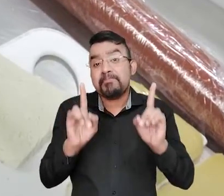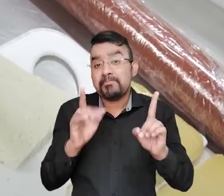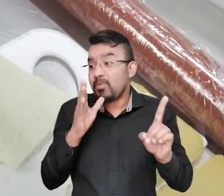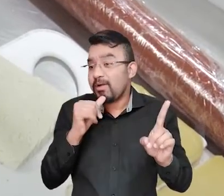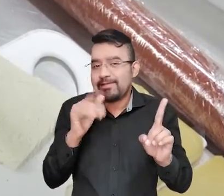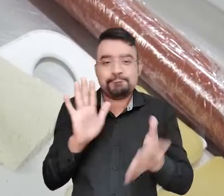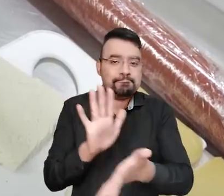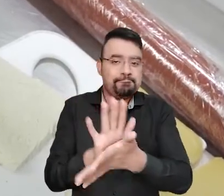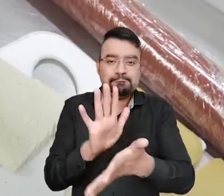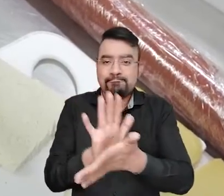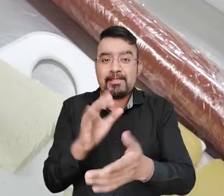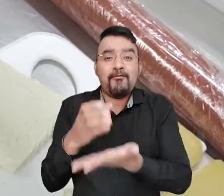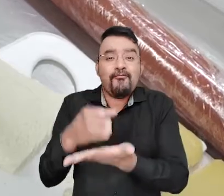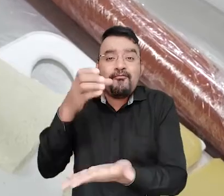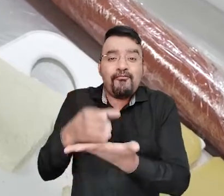¿verdad?